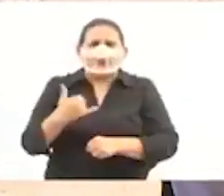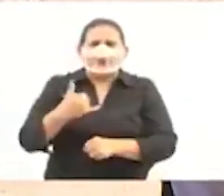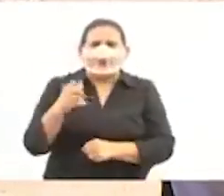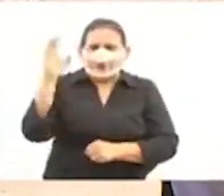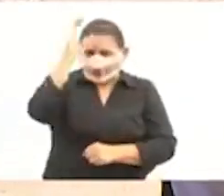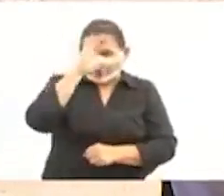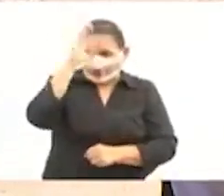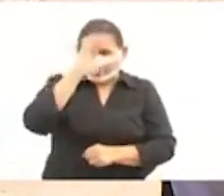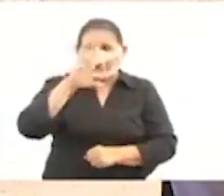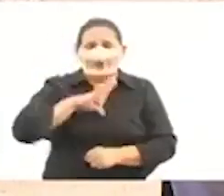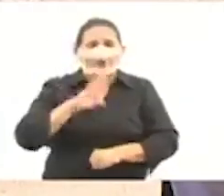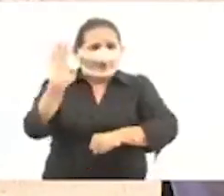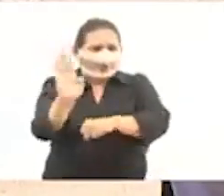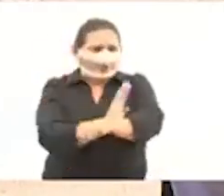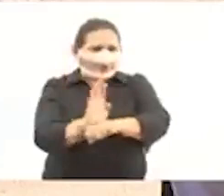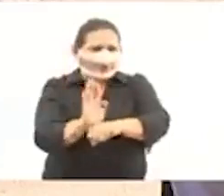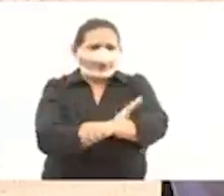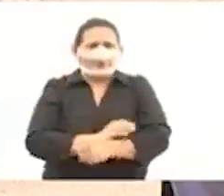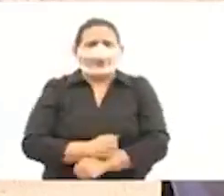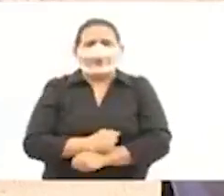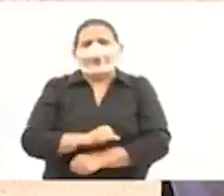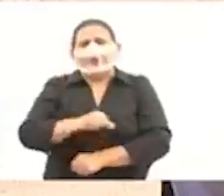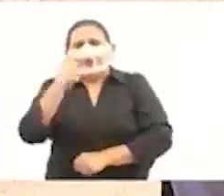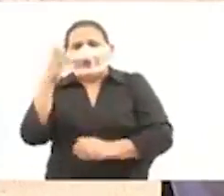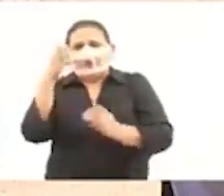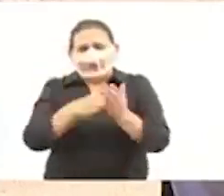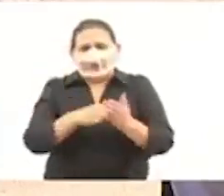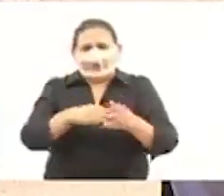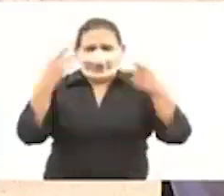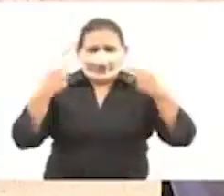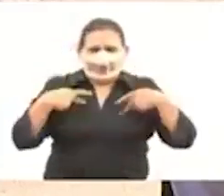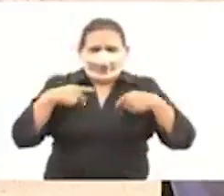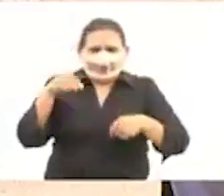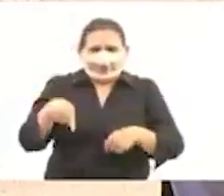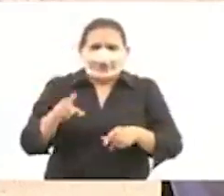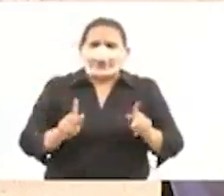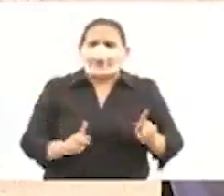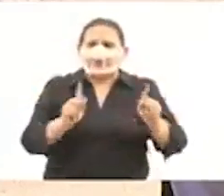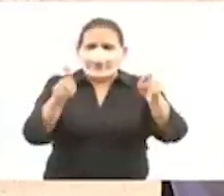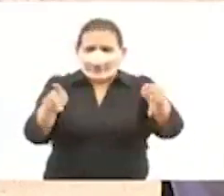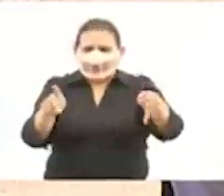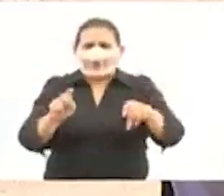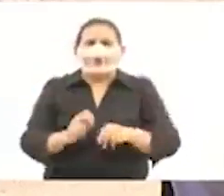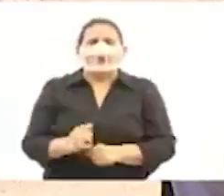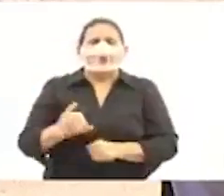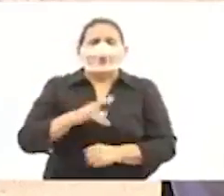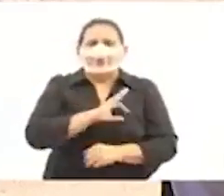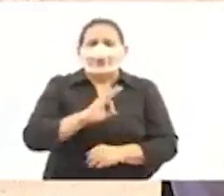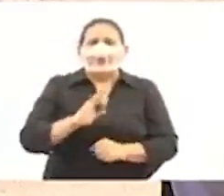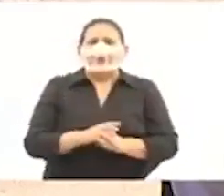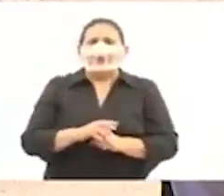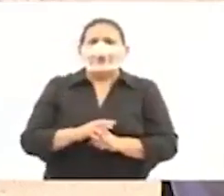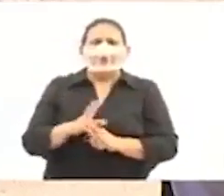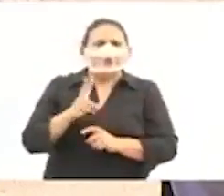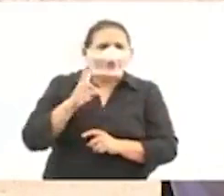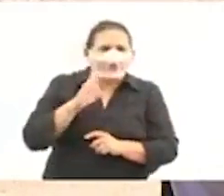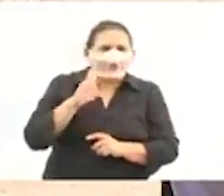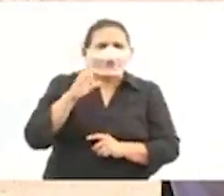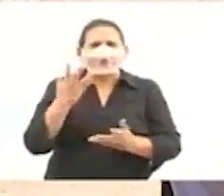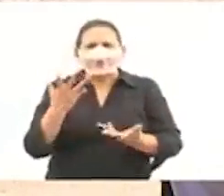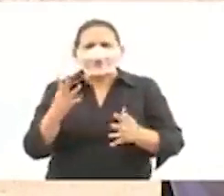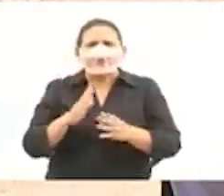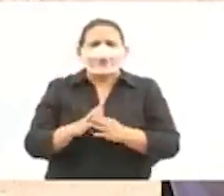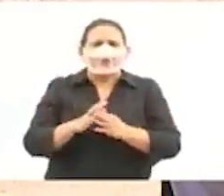donde ya han beneficiado a unos 11 mil habitantes del puerto de progreso y para poder dimensionar algunos datos